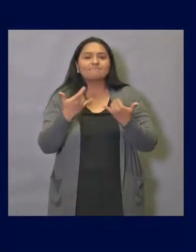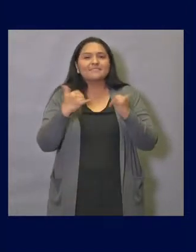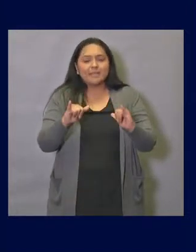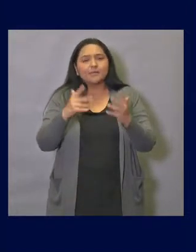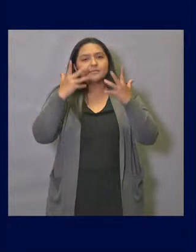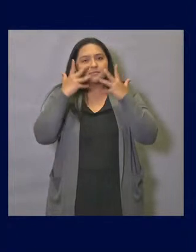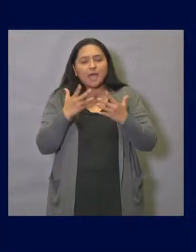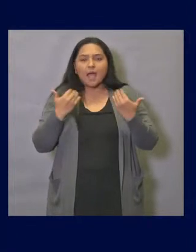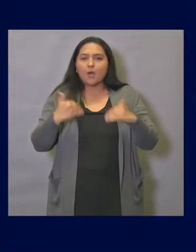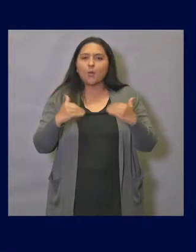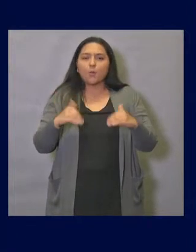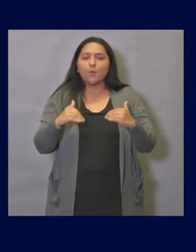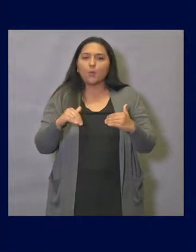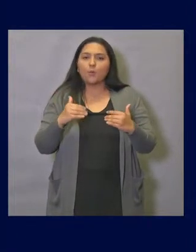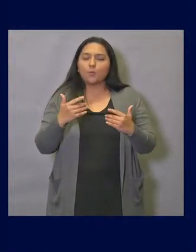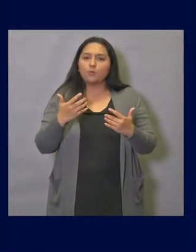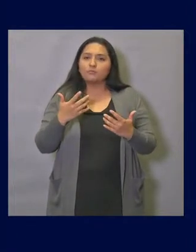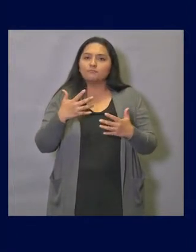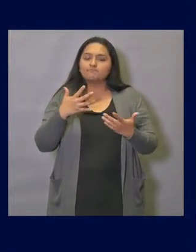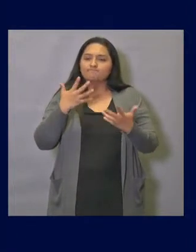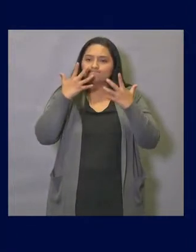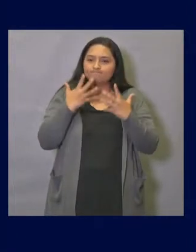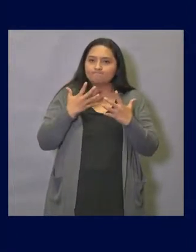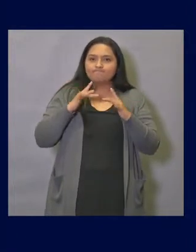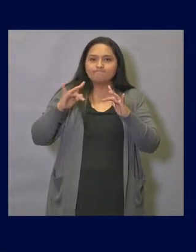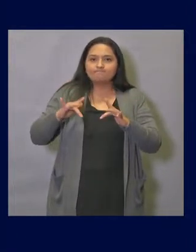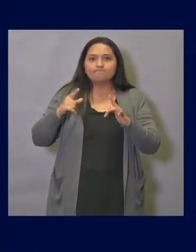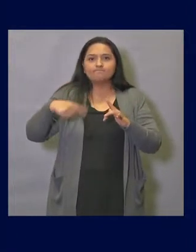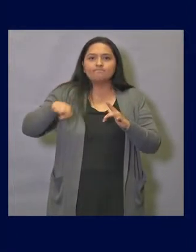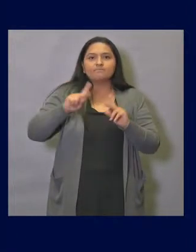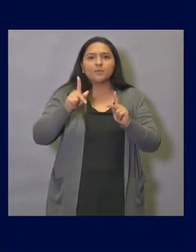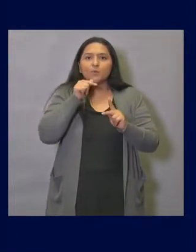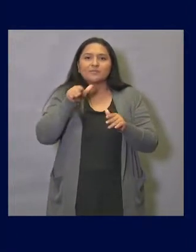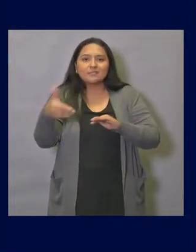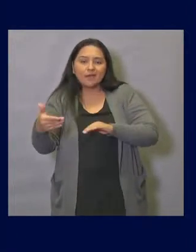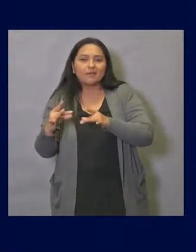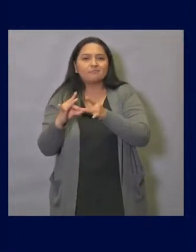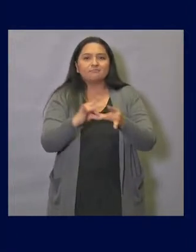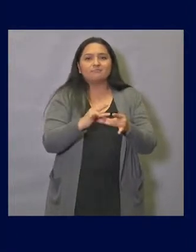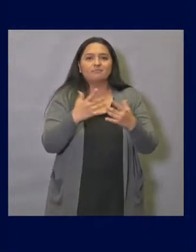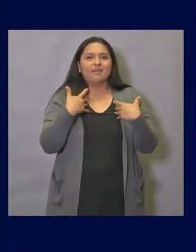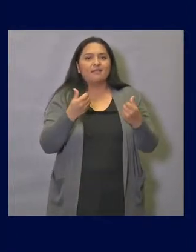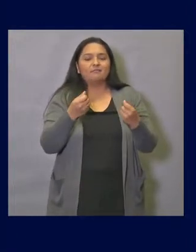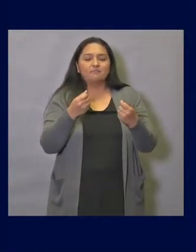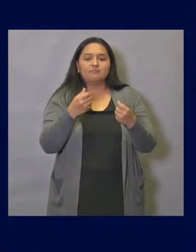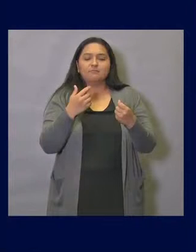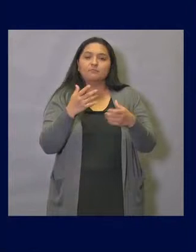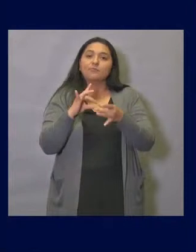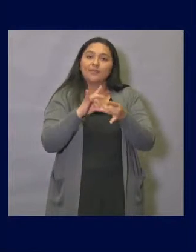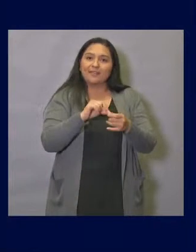estos héroes que fallecieron por COVID-19. Next slide, please.